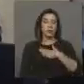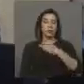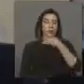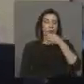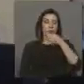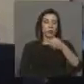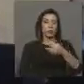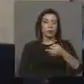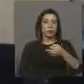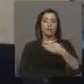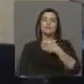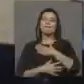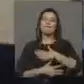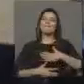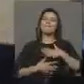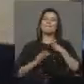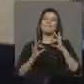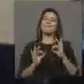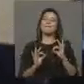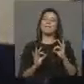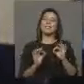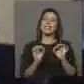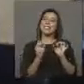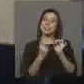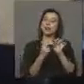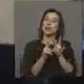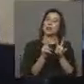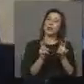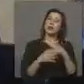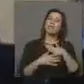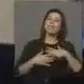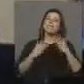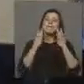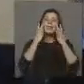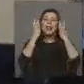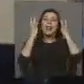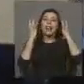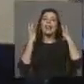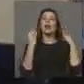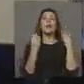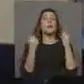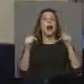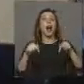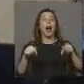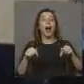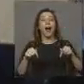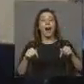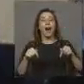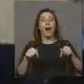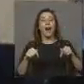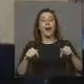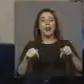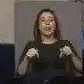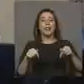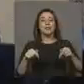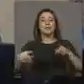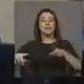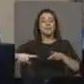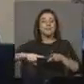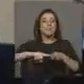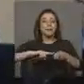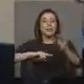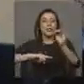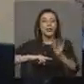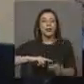oportunidad mi satisfacción en un segundo punto y mi alegría porque hoy y en este instante se inaugura